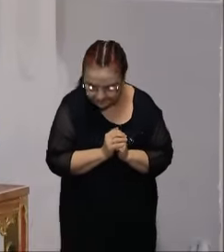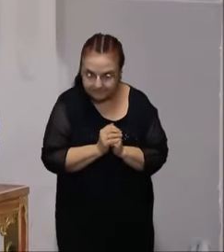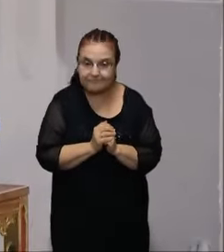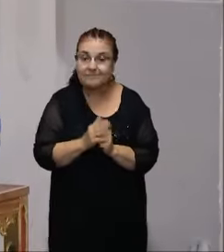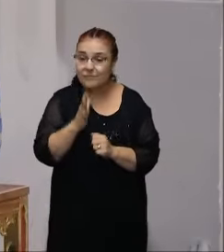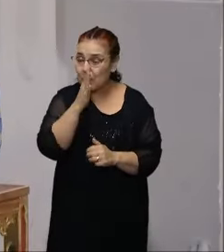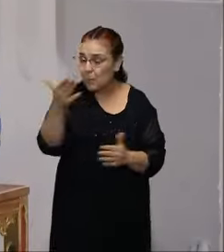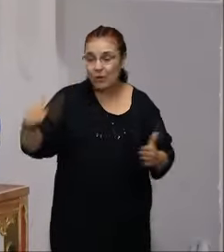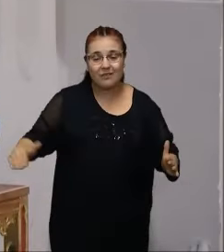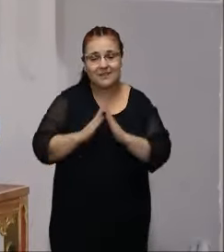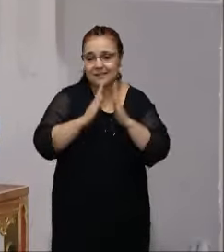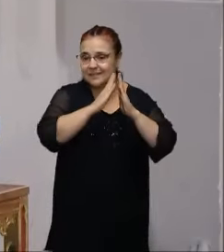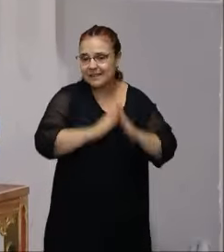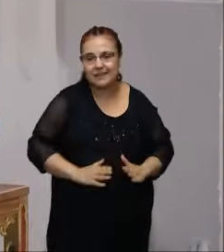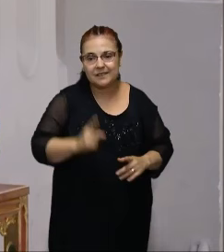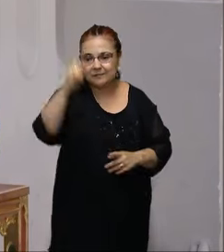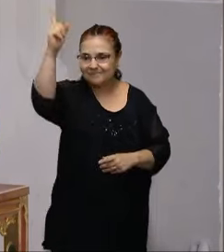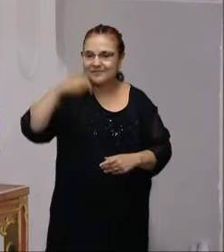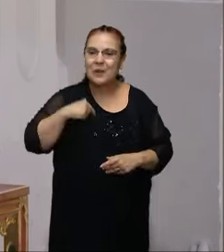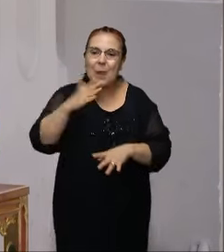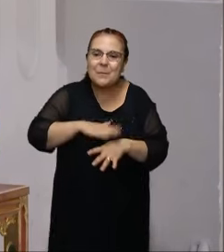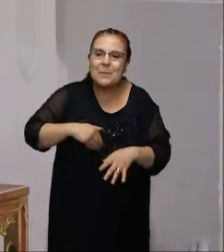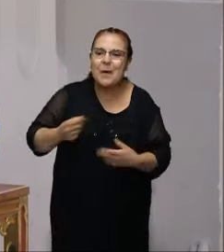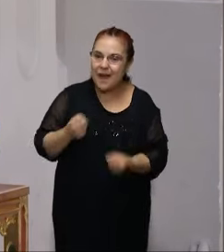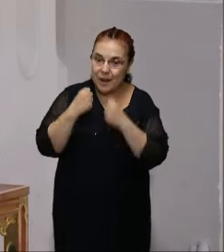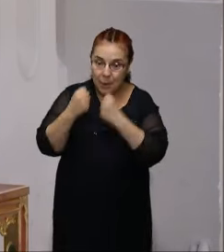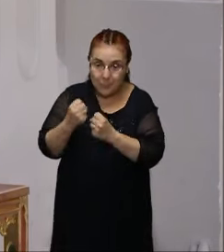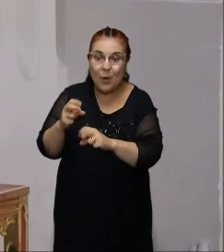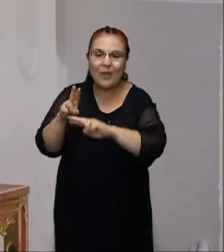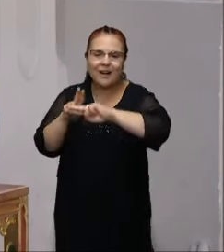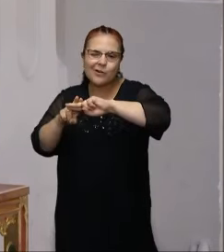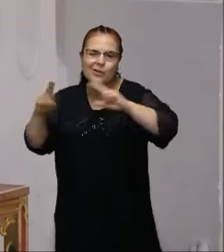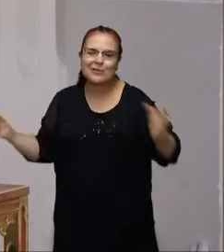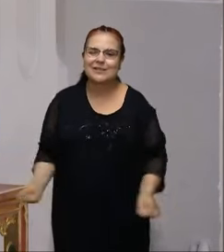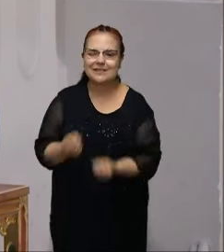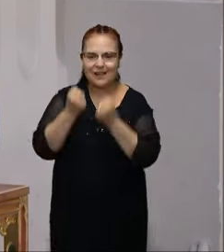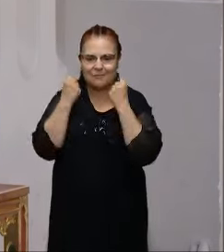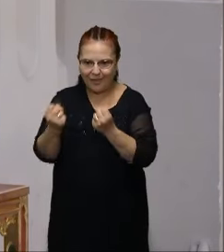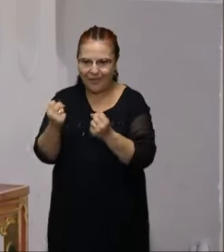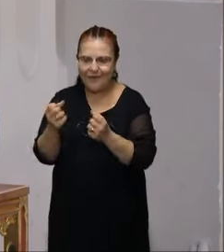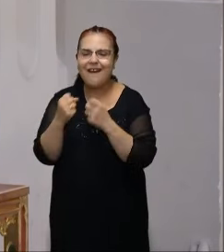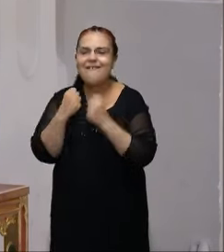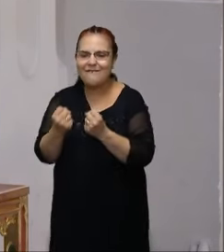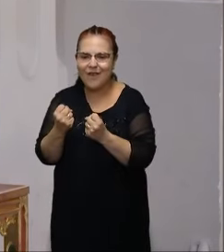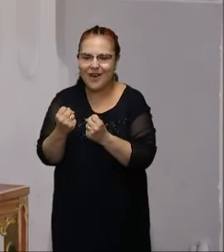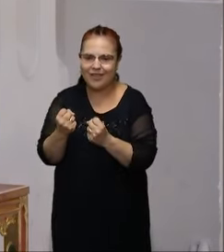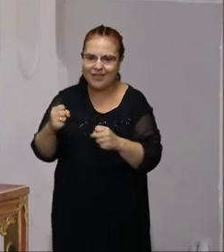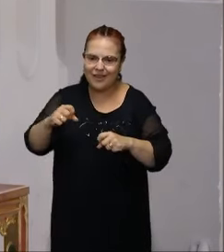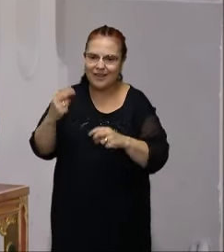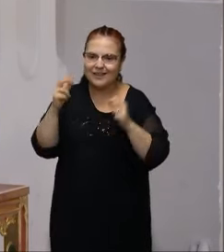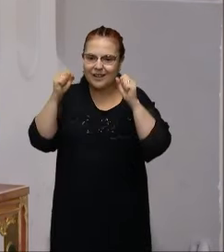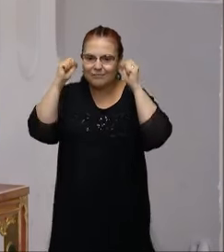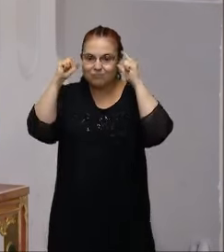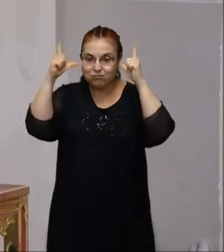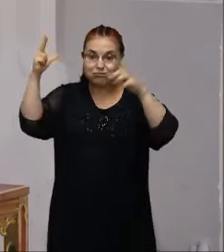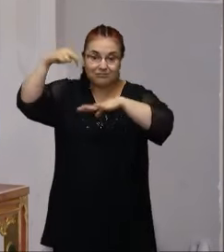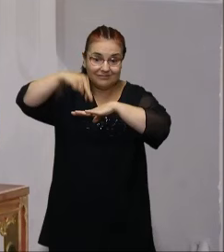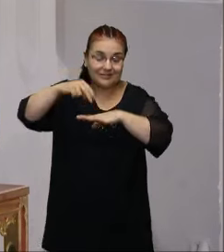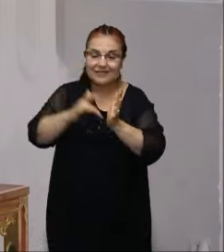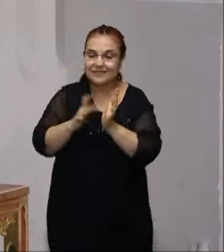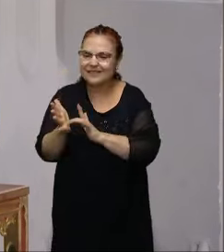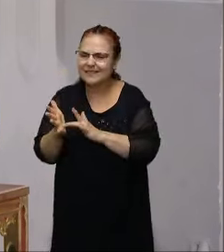Por la Santa Iglesia de Dios, para que el poder de la cruz salvadora y la fuerza de la resurrección de Jesucristo